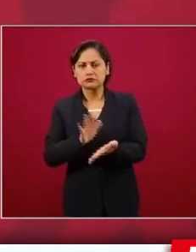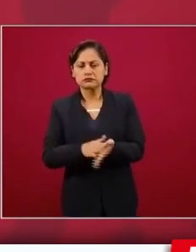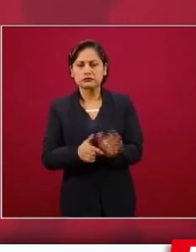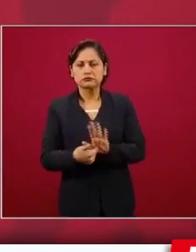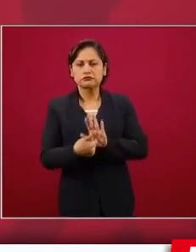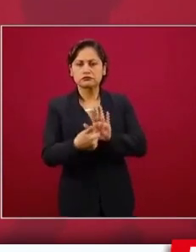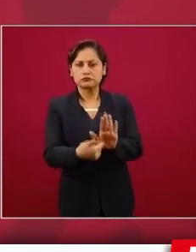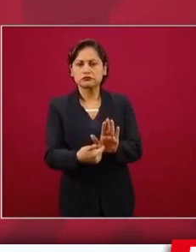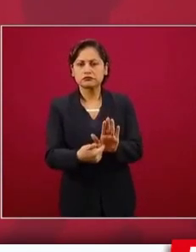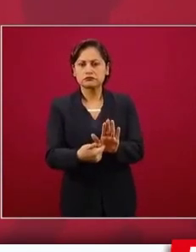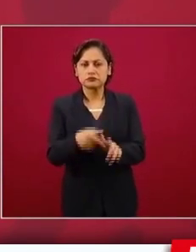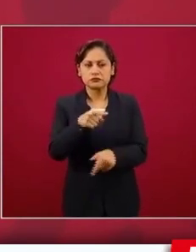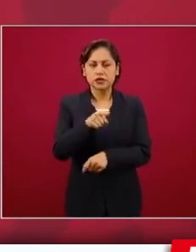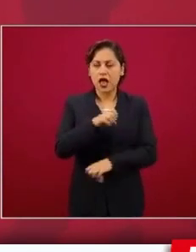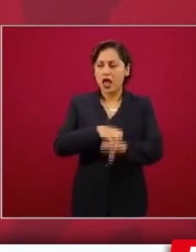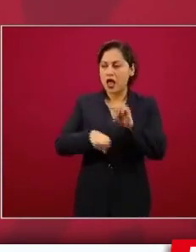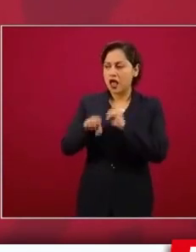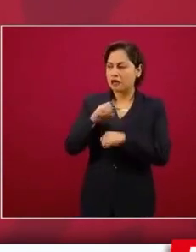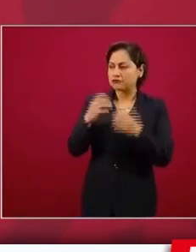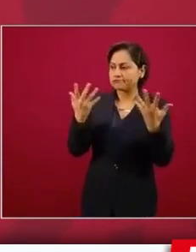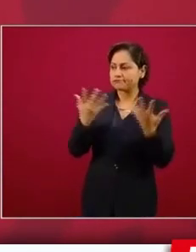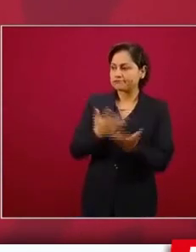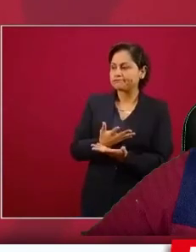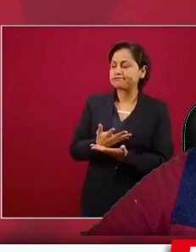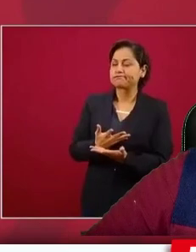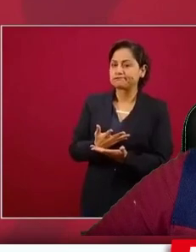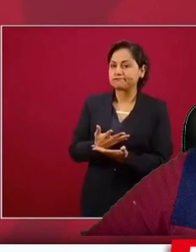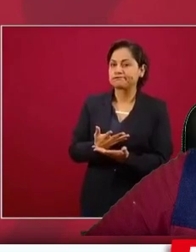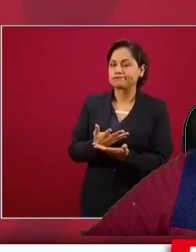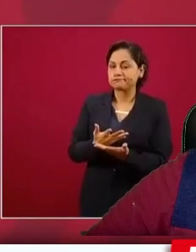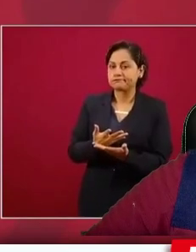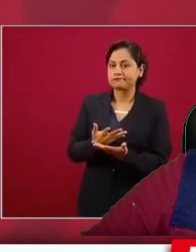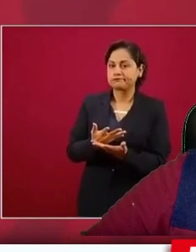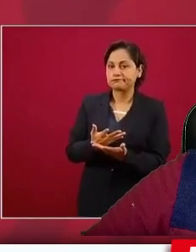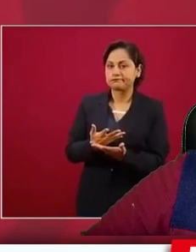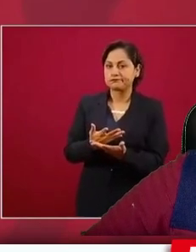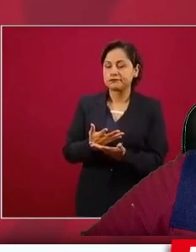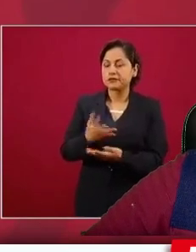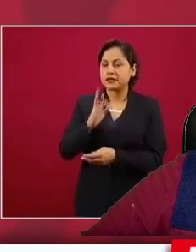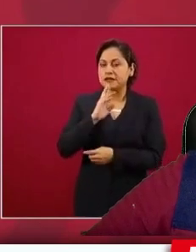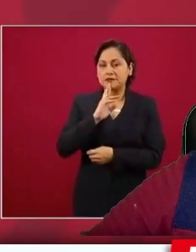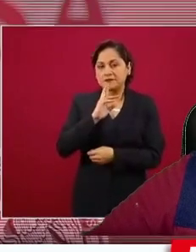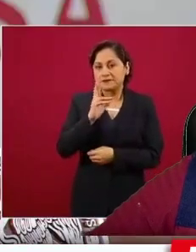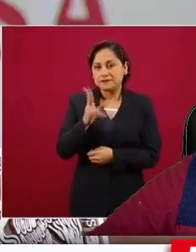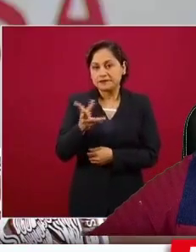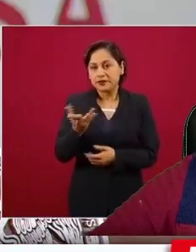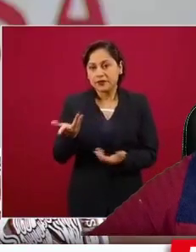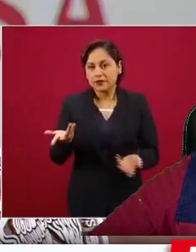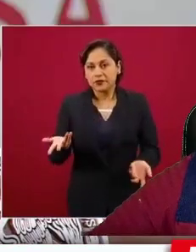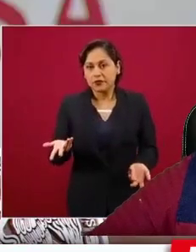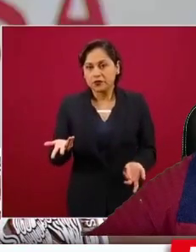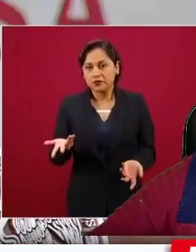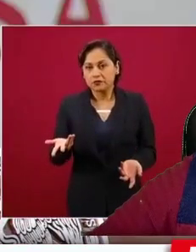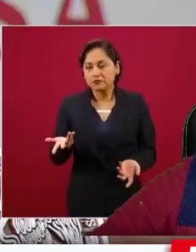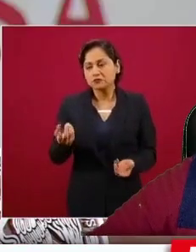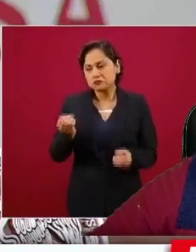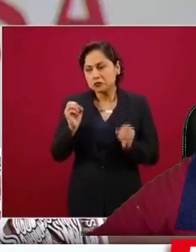y ellos llegan al convencimiento de que lo mejor es buscar el